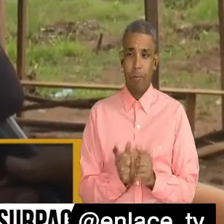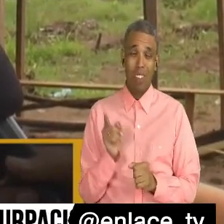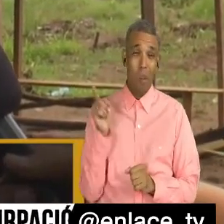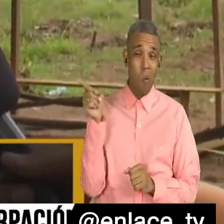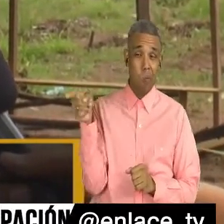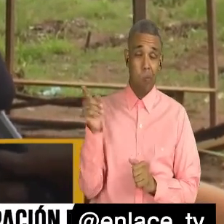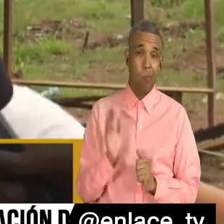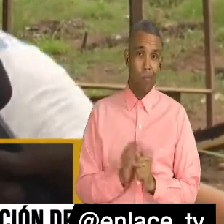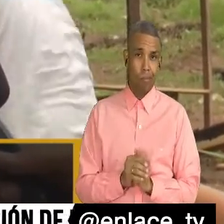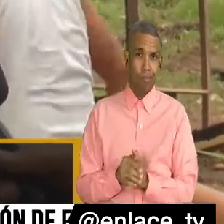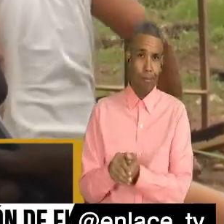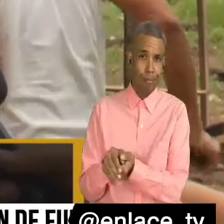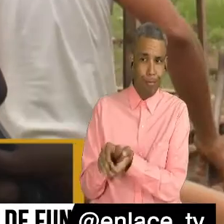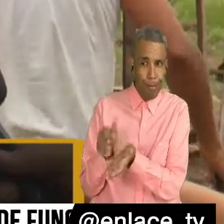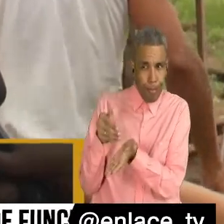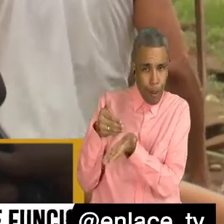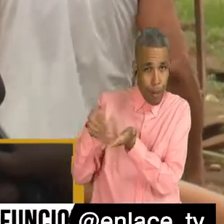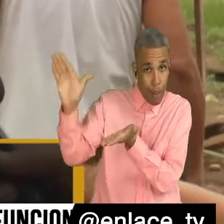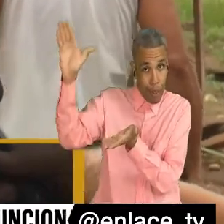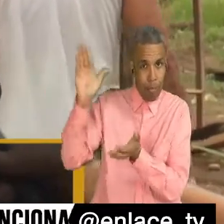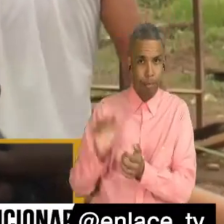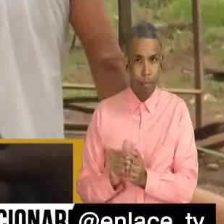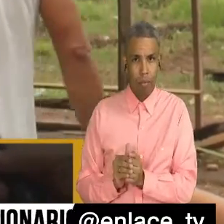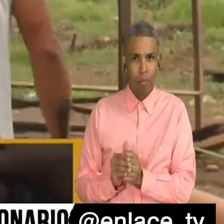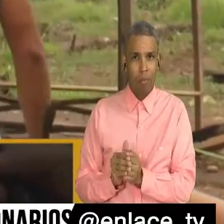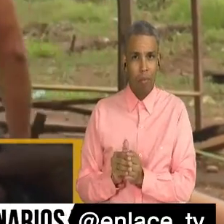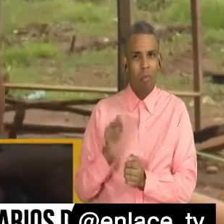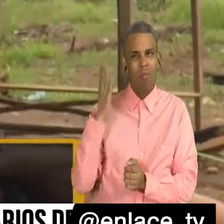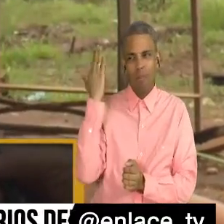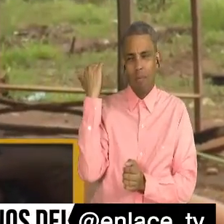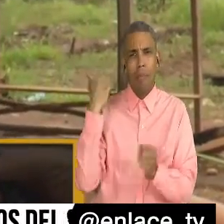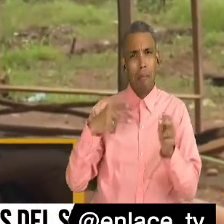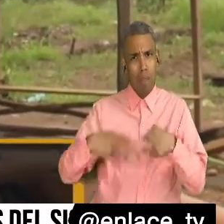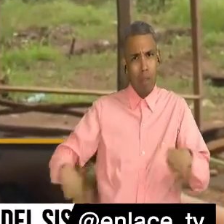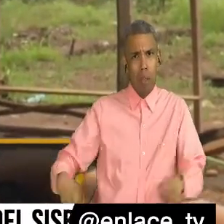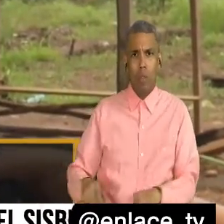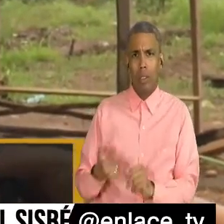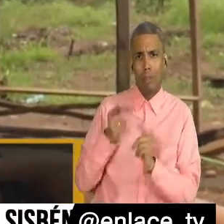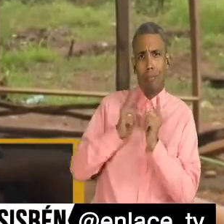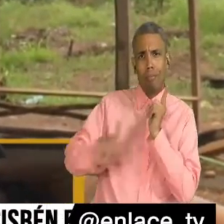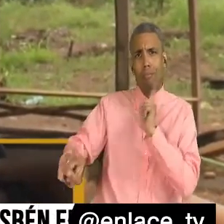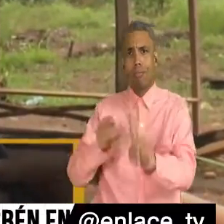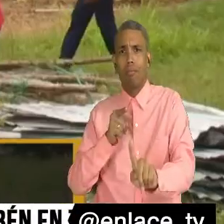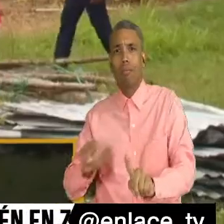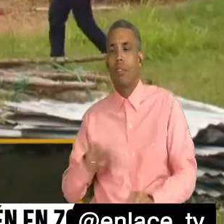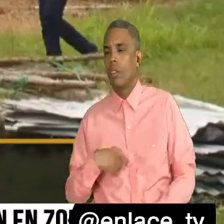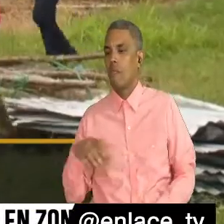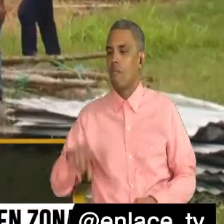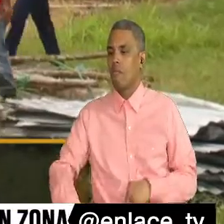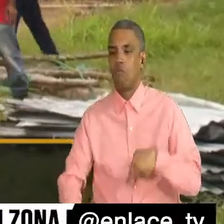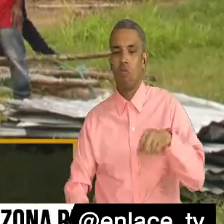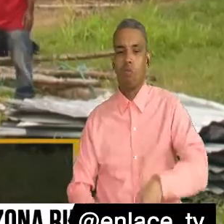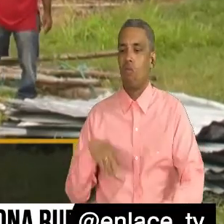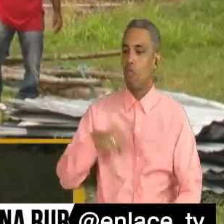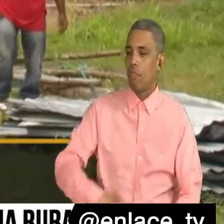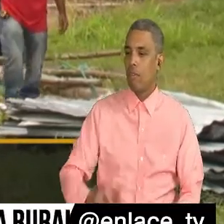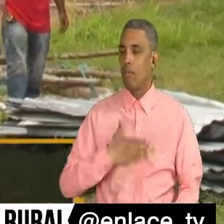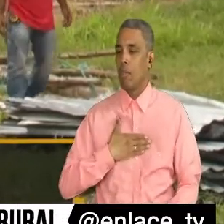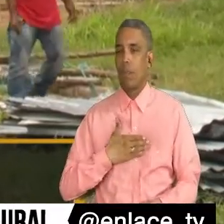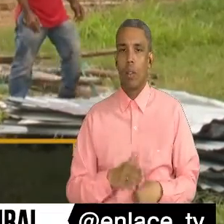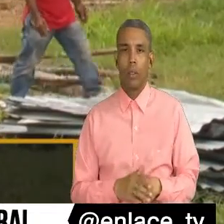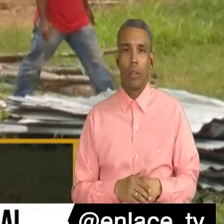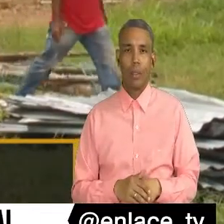de la Oficina de Ornato y Espacio Público. Situación que lógicamente nosotros no compartimos, por cuanto el proceso de